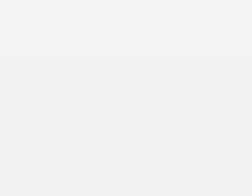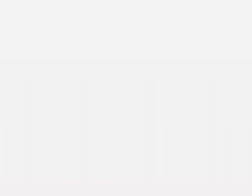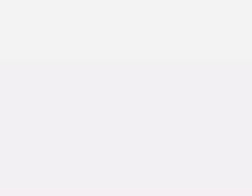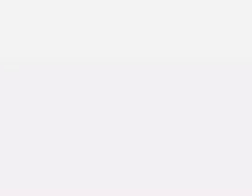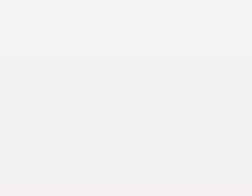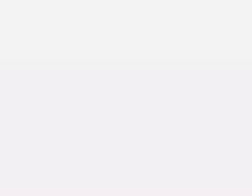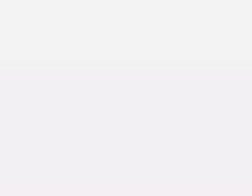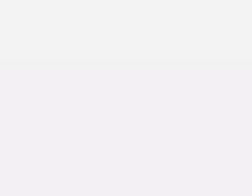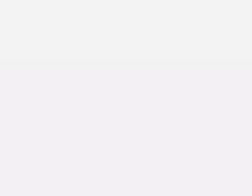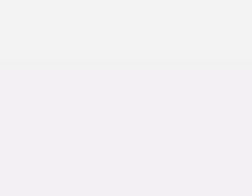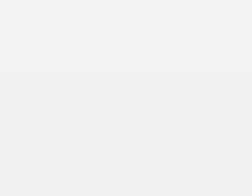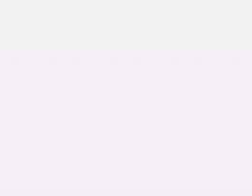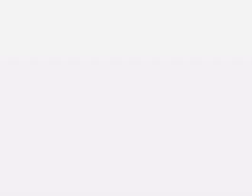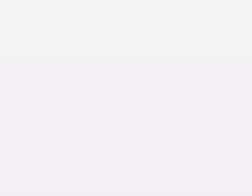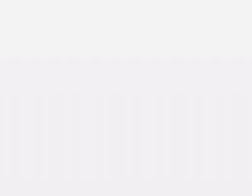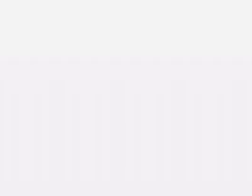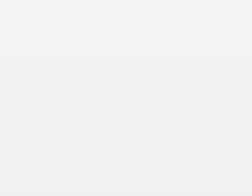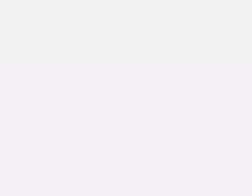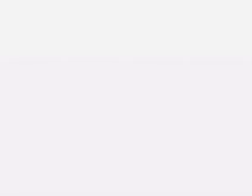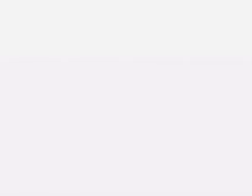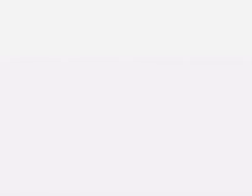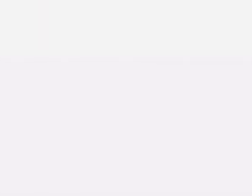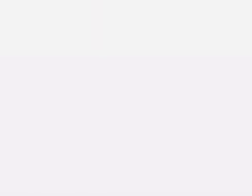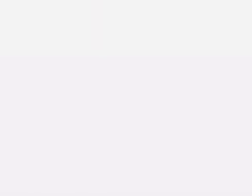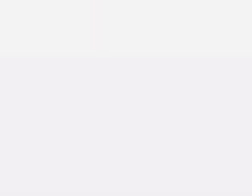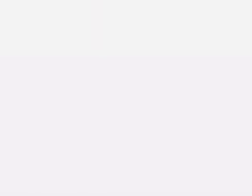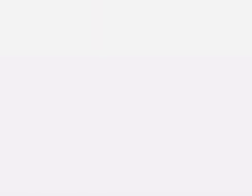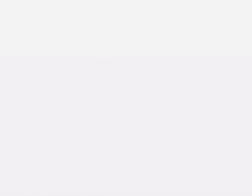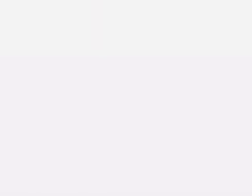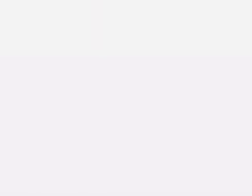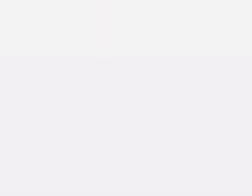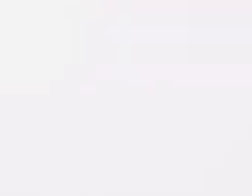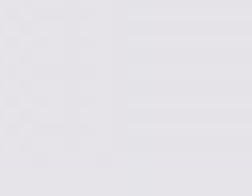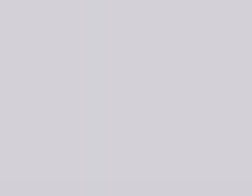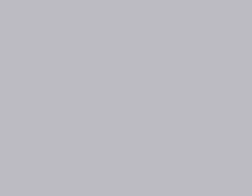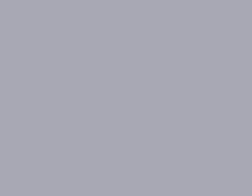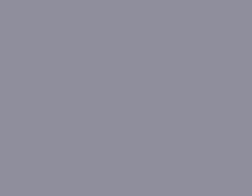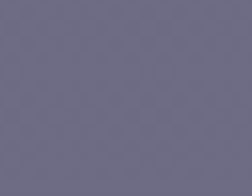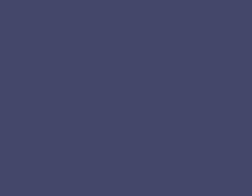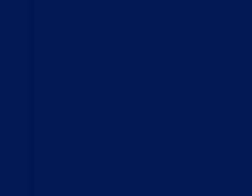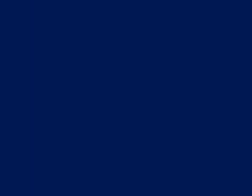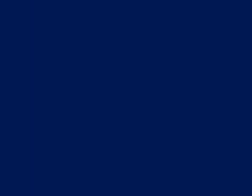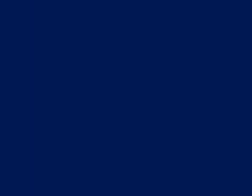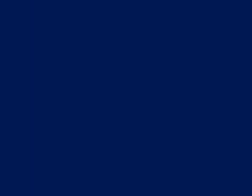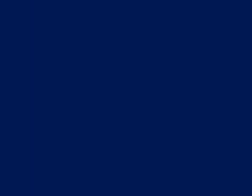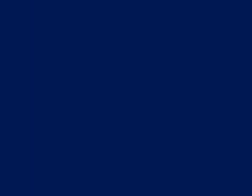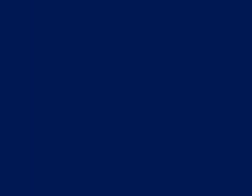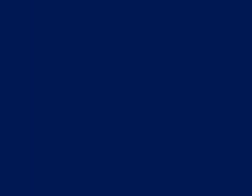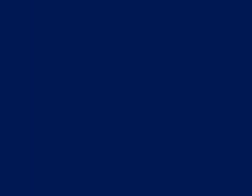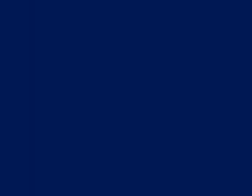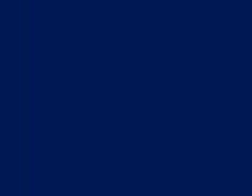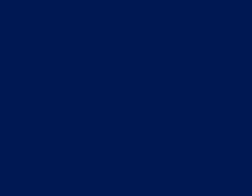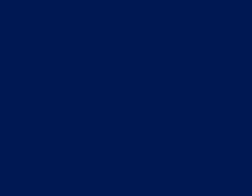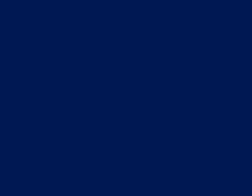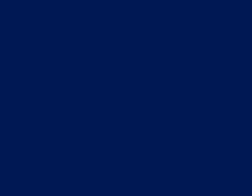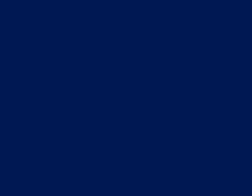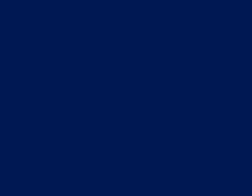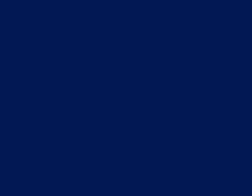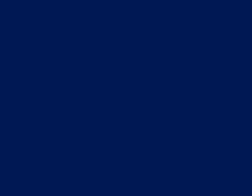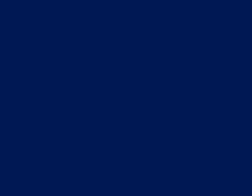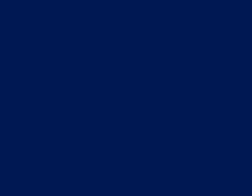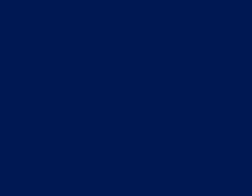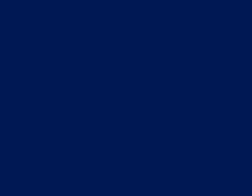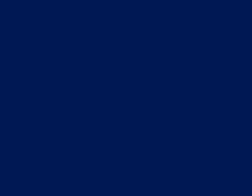derechos, deberes y garantías del pueblo nicaragüense. Derechos sociales. Artículo 68 de la Constitución Política